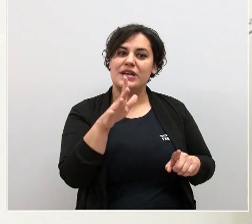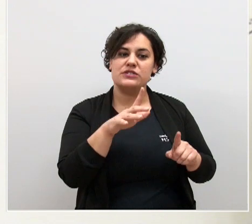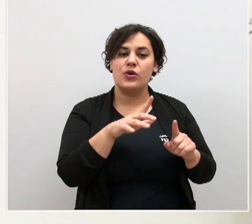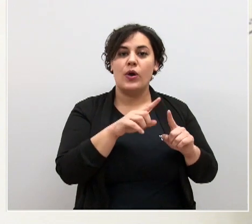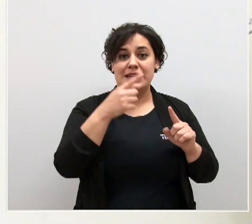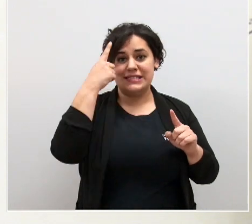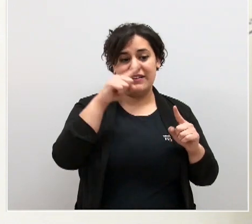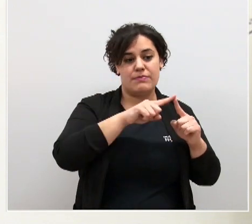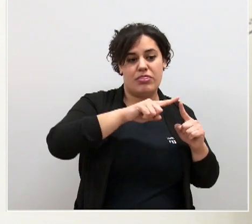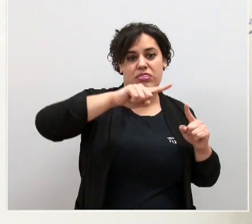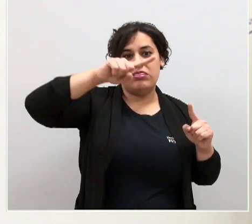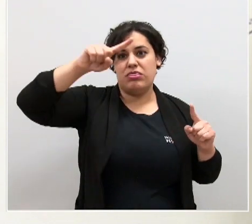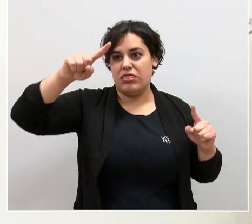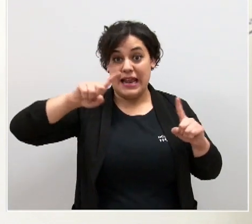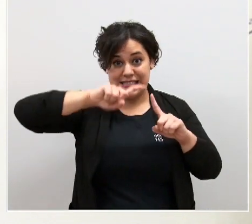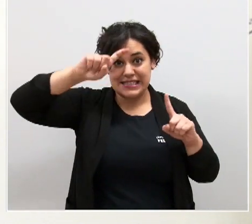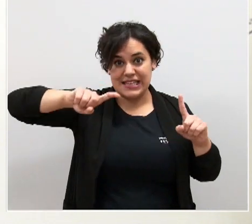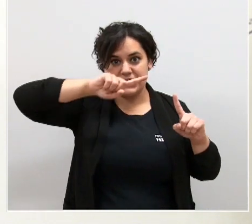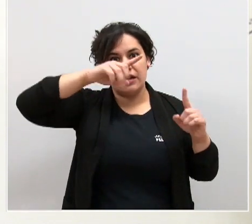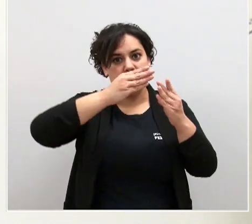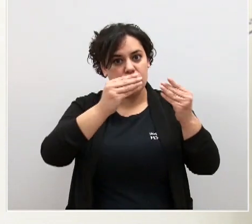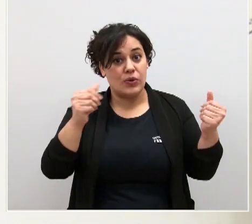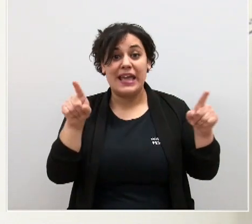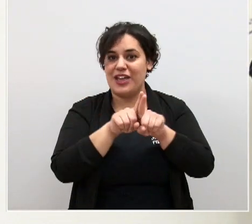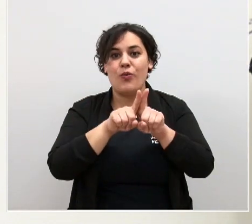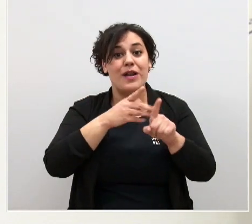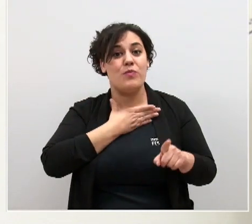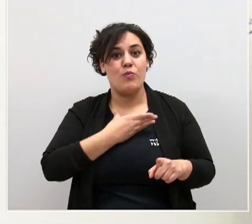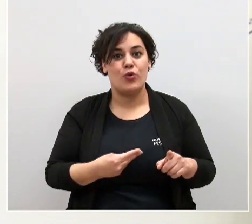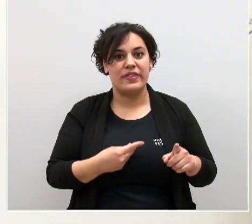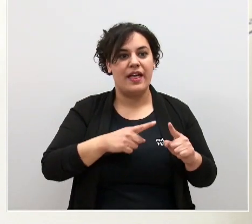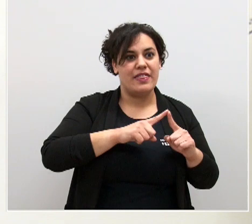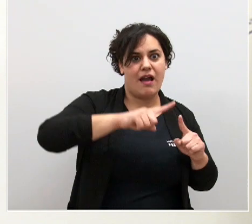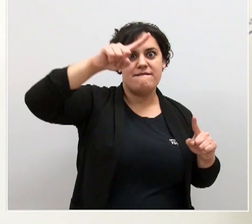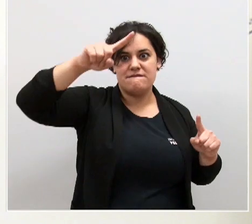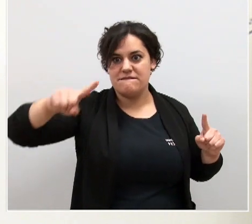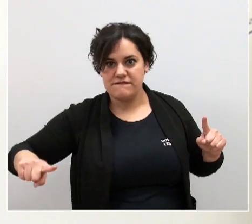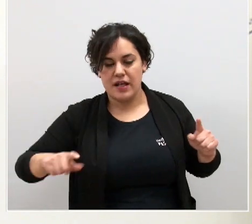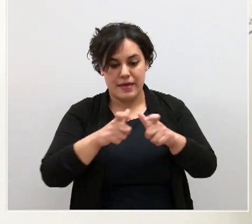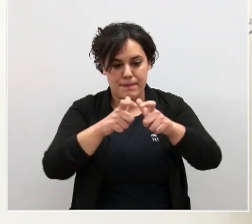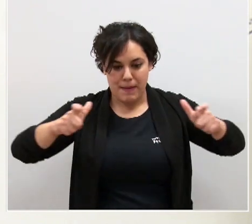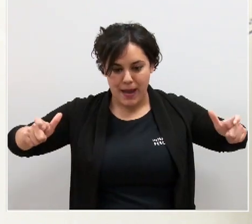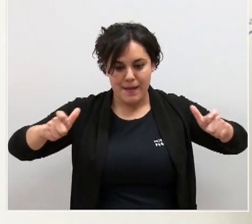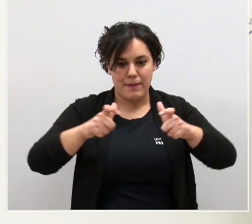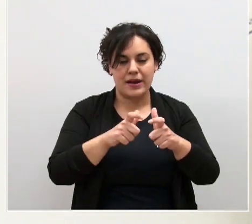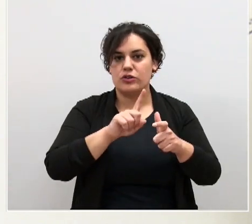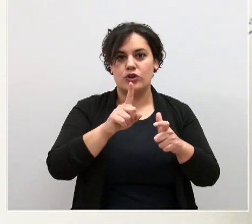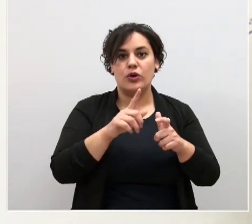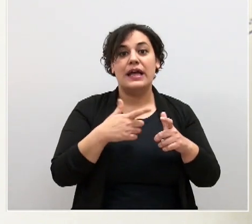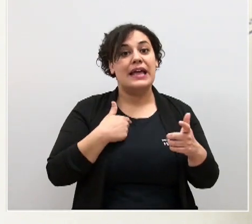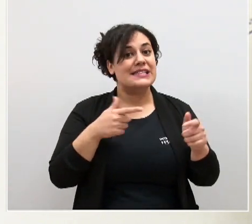un pico, y Murcia realmente ha hecho una meseta en vez de hacer un pico como han hecho otras comunidades, con lo cual ha sido más que nada